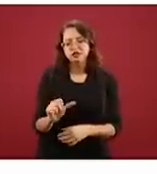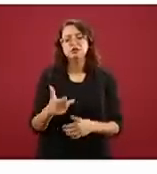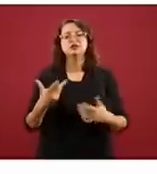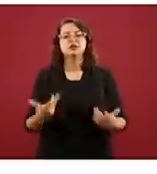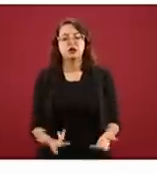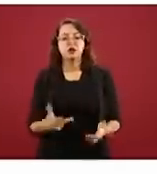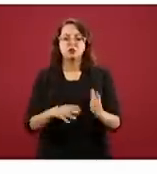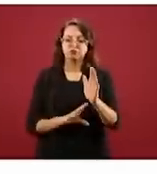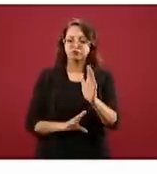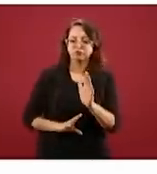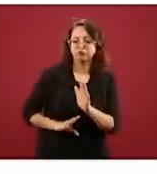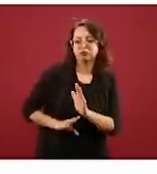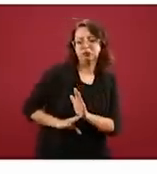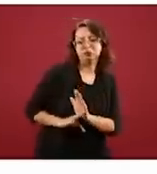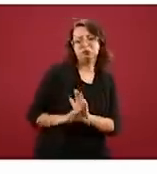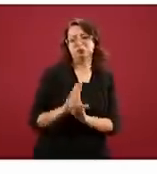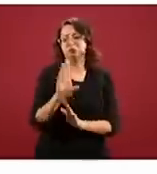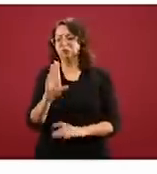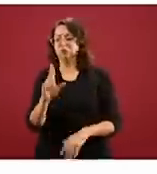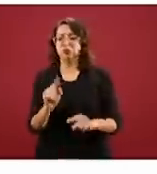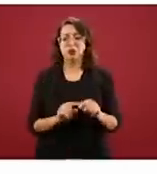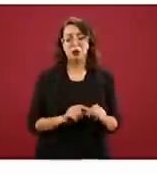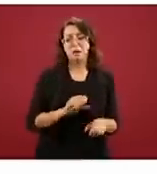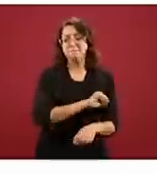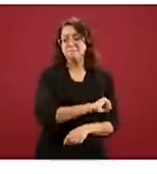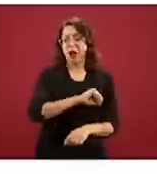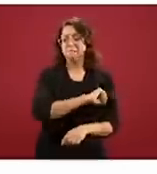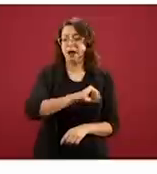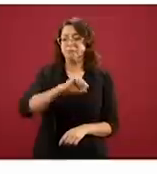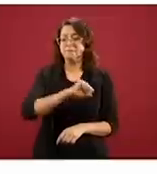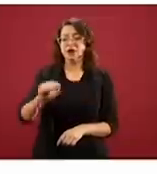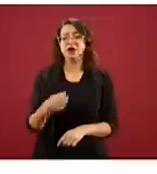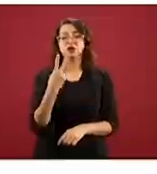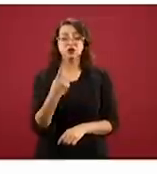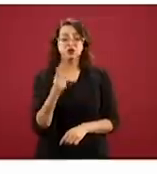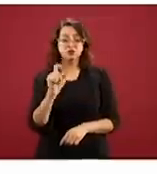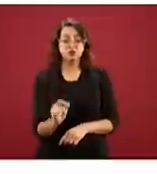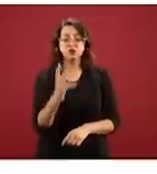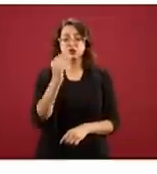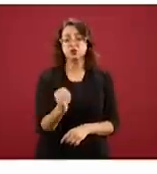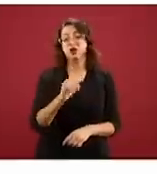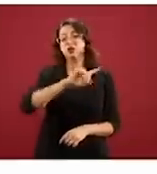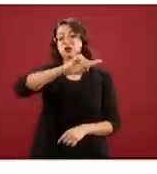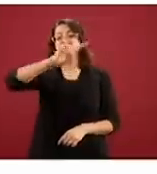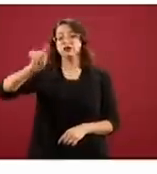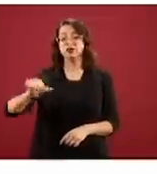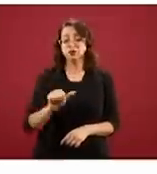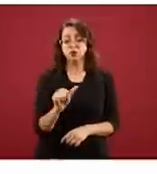tendencia de crecimiento de 2.9, luego baja un poco el